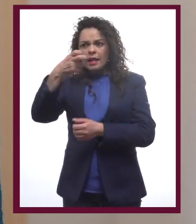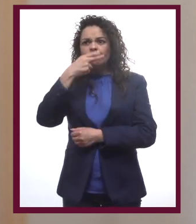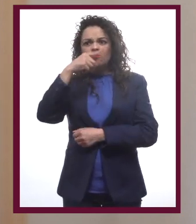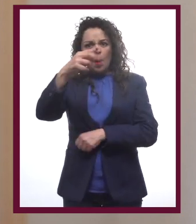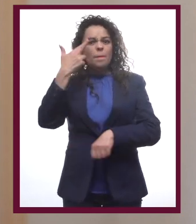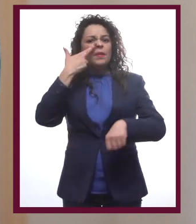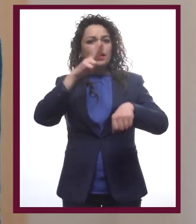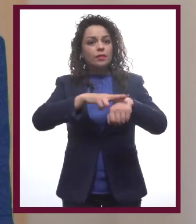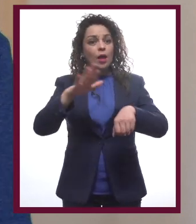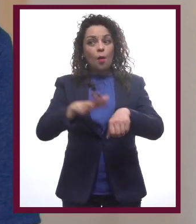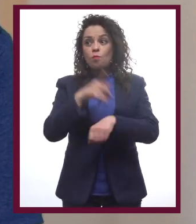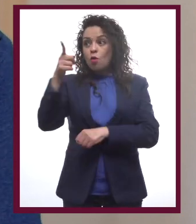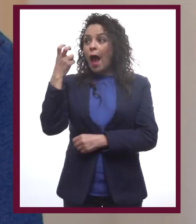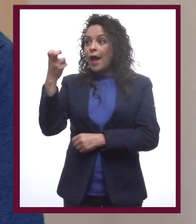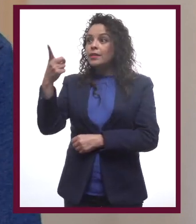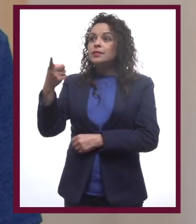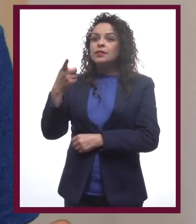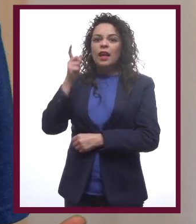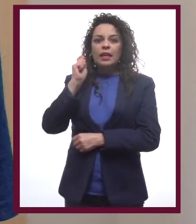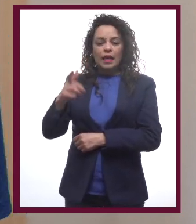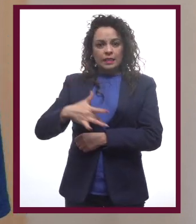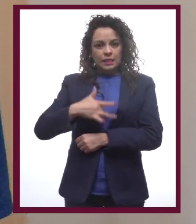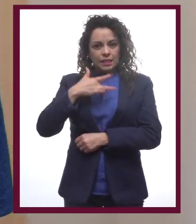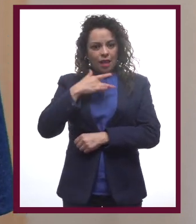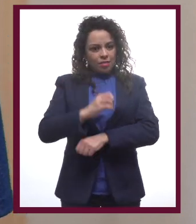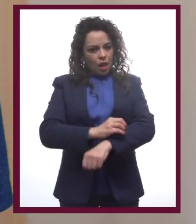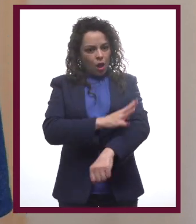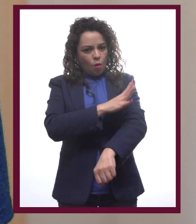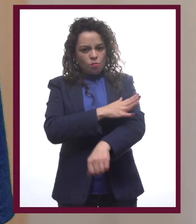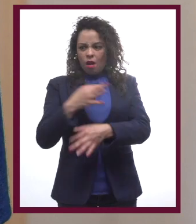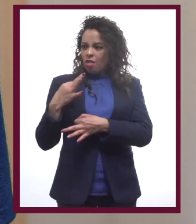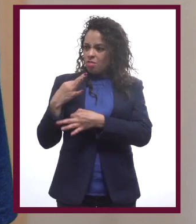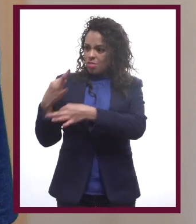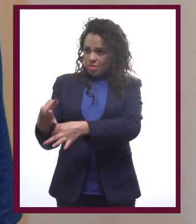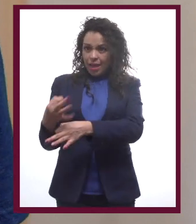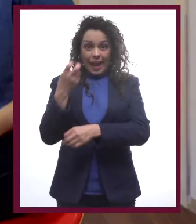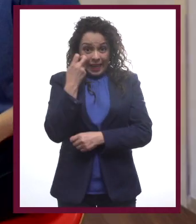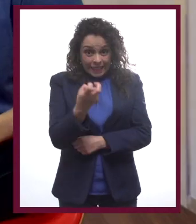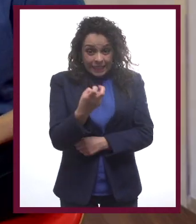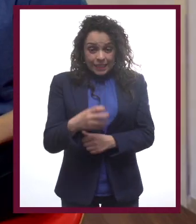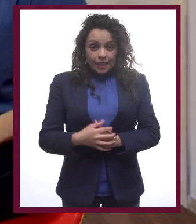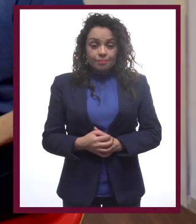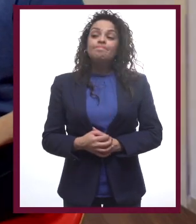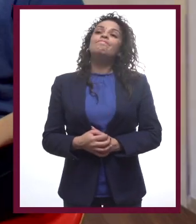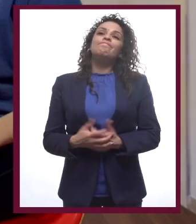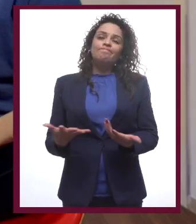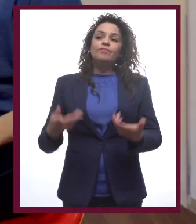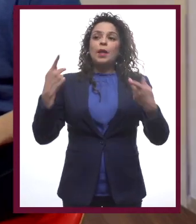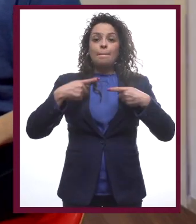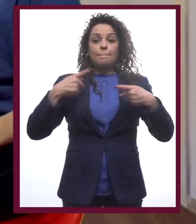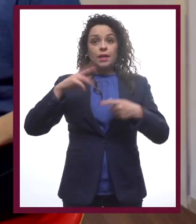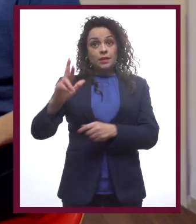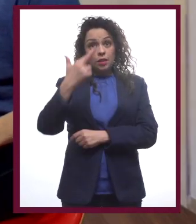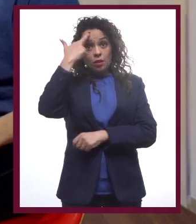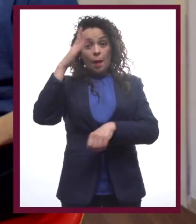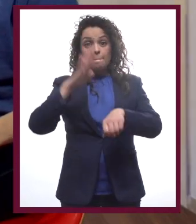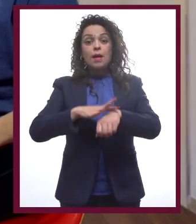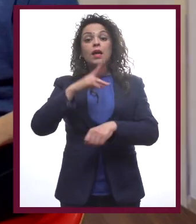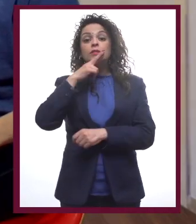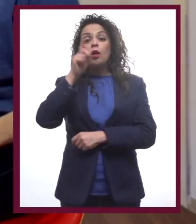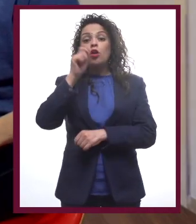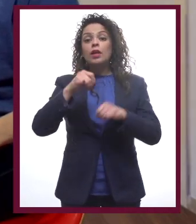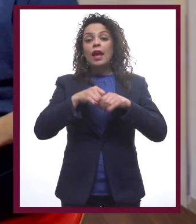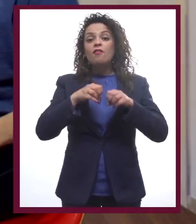hombre era el ladrón porque de alguna manera era lo que le movía ciertas emociones? Las personas suelen recordar mejor